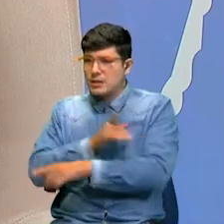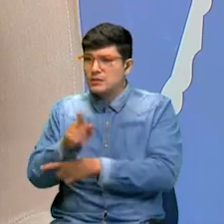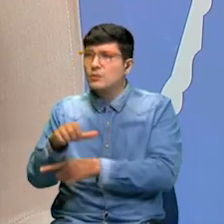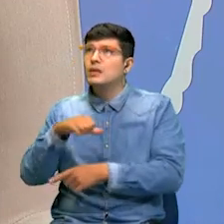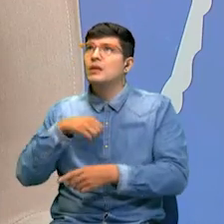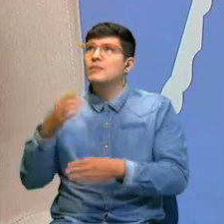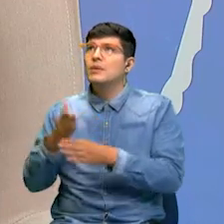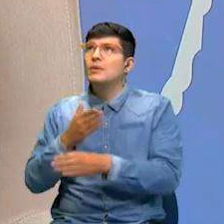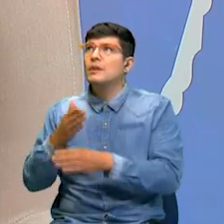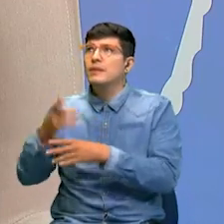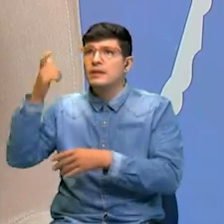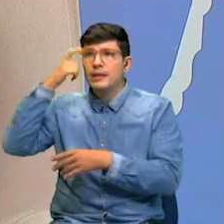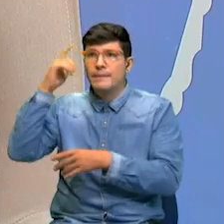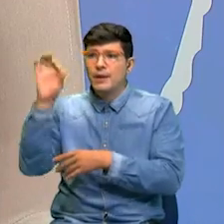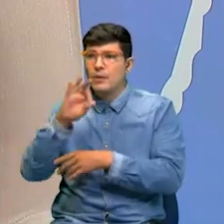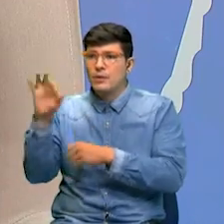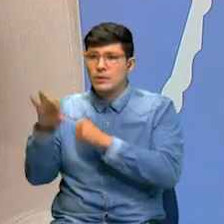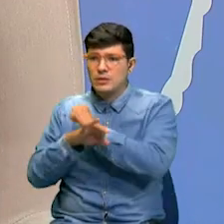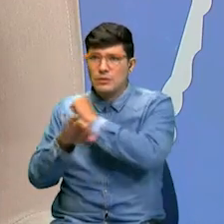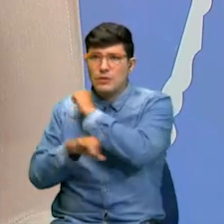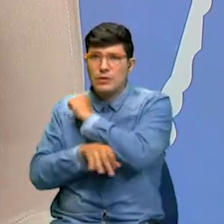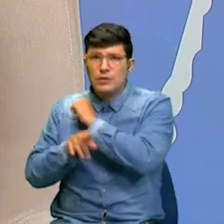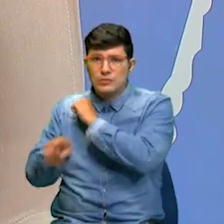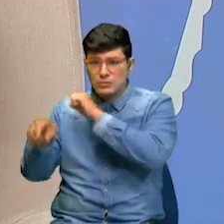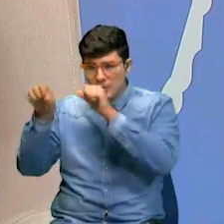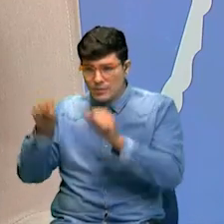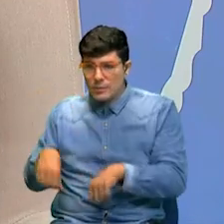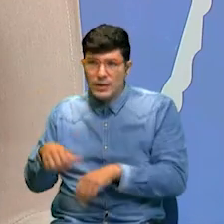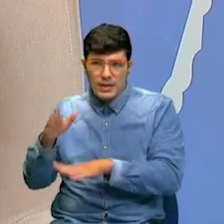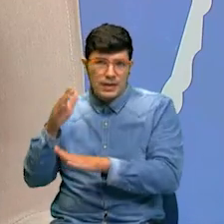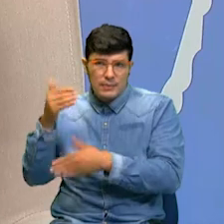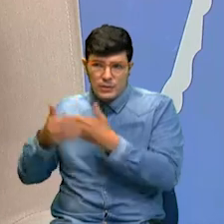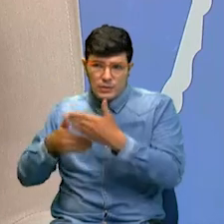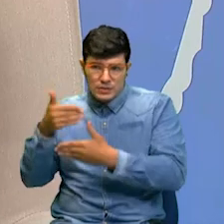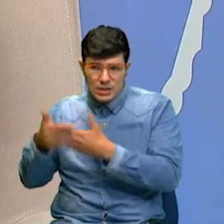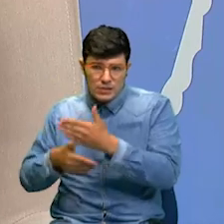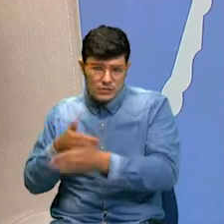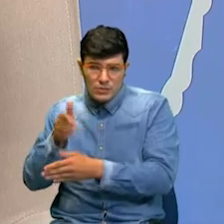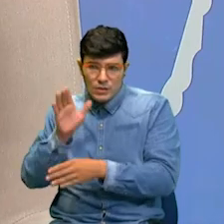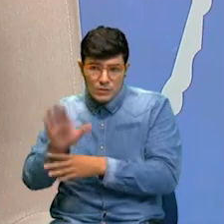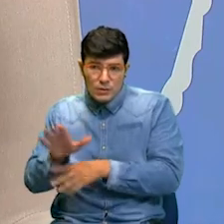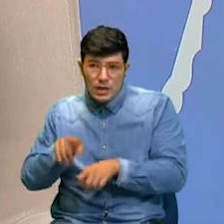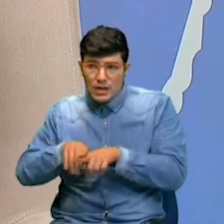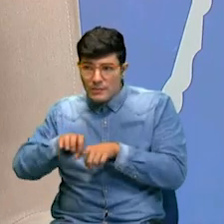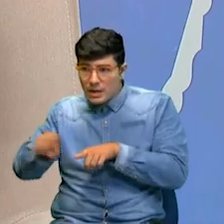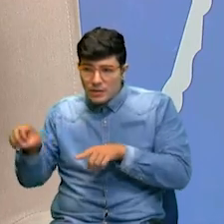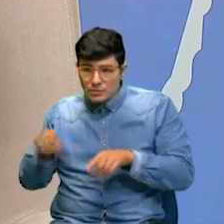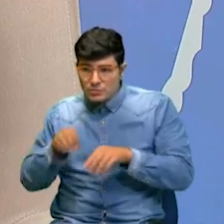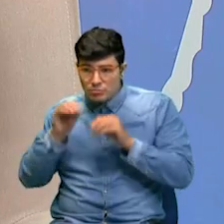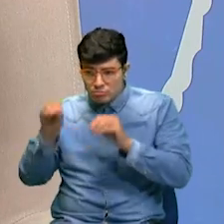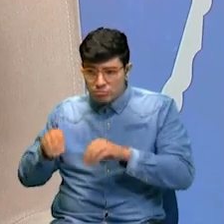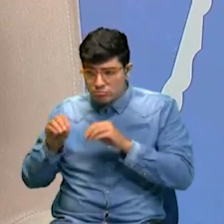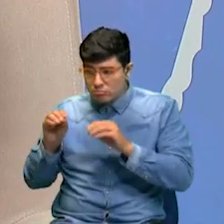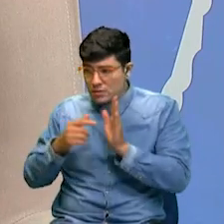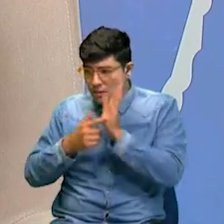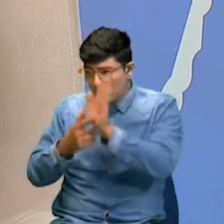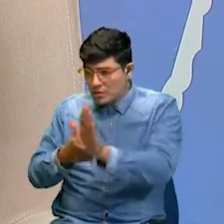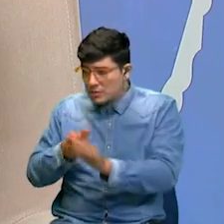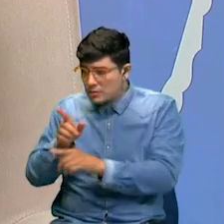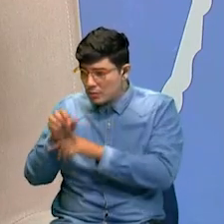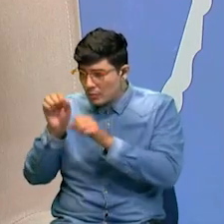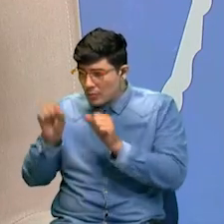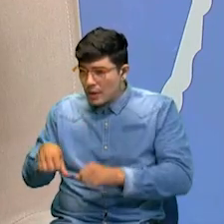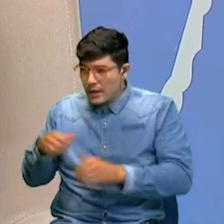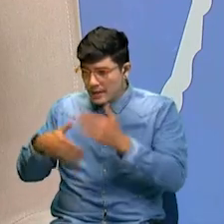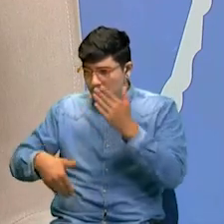o psicológicos, pues se podría iniciar la interdicción y ellos como hermanos de crianza, pues si lo demuestran,